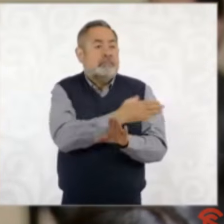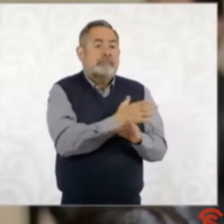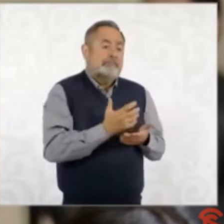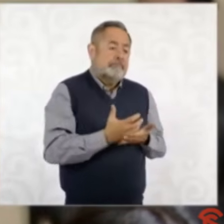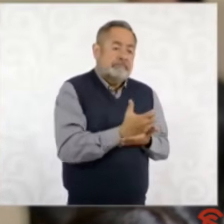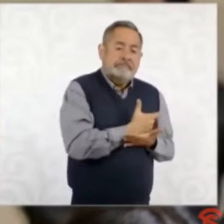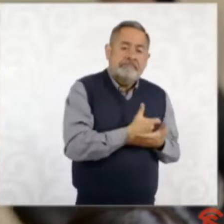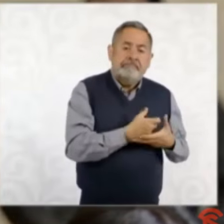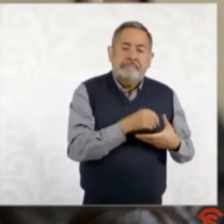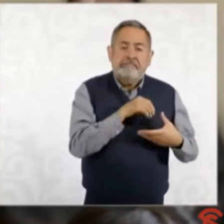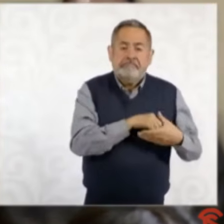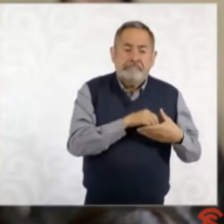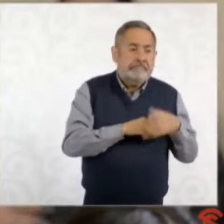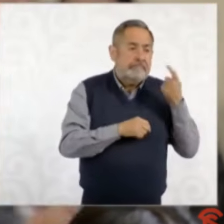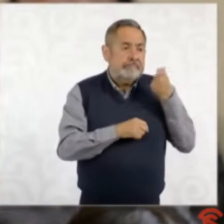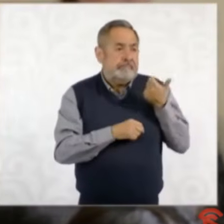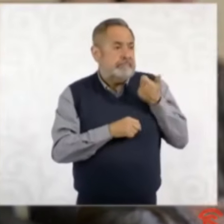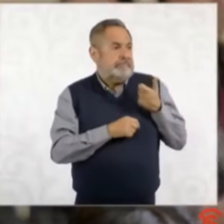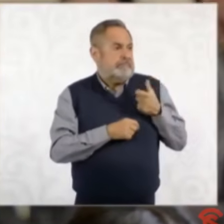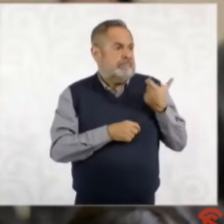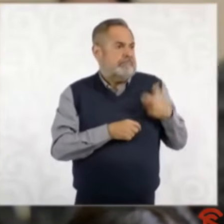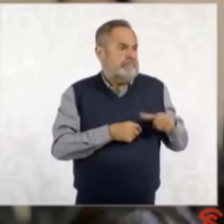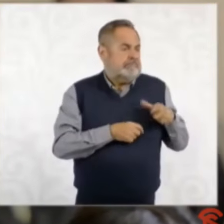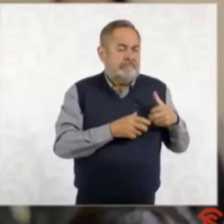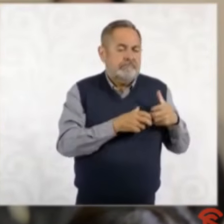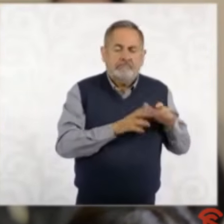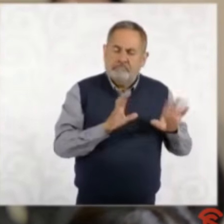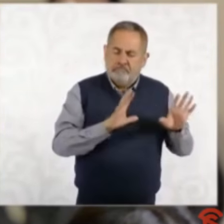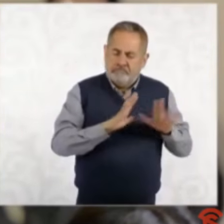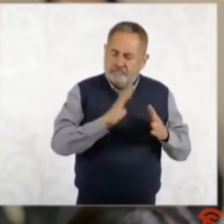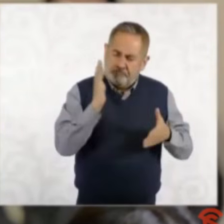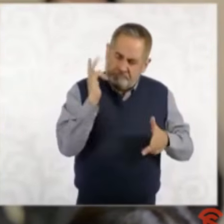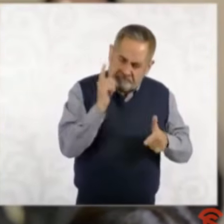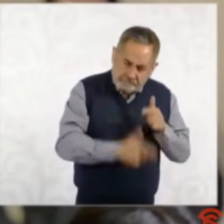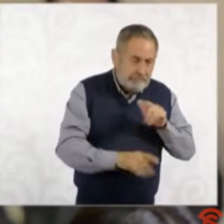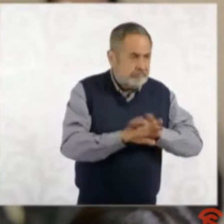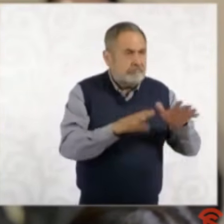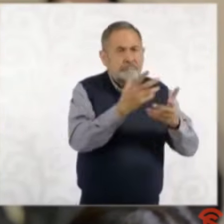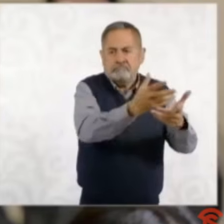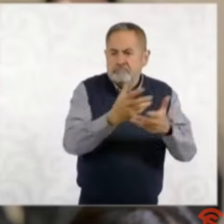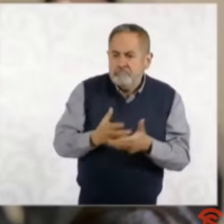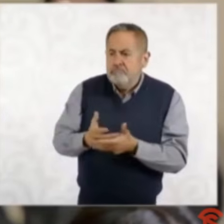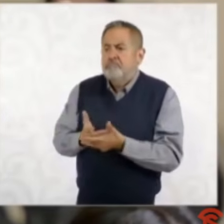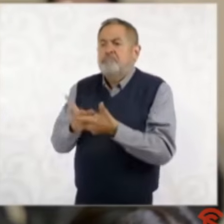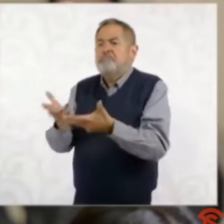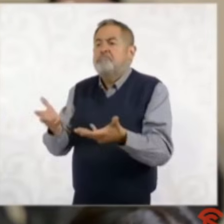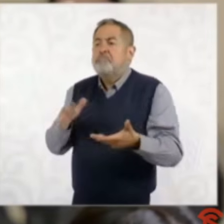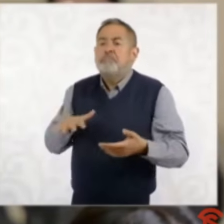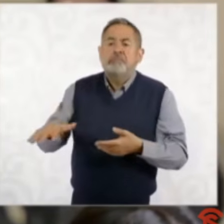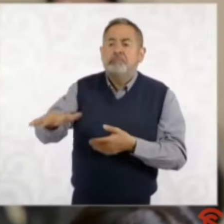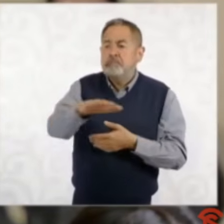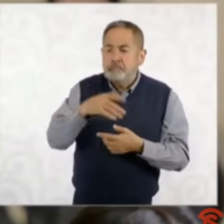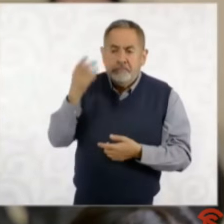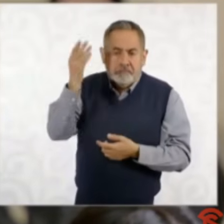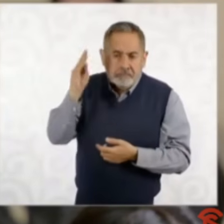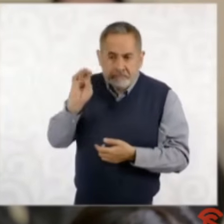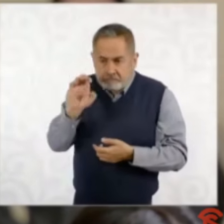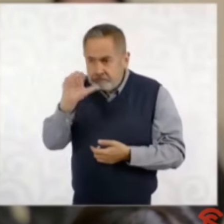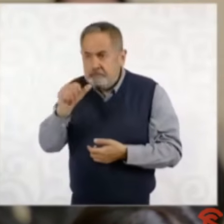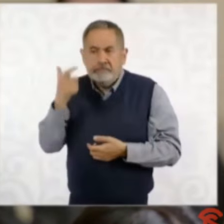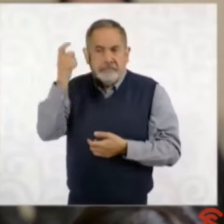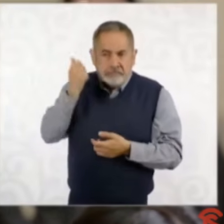cuantos en pensiones y ahora se benefician con becas, bienestar, infraestructura?